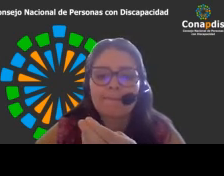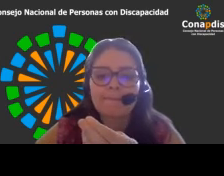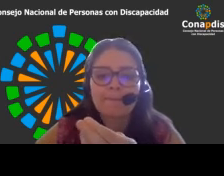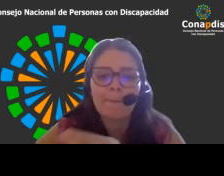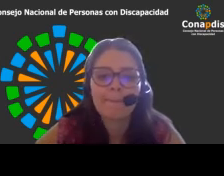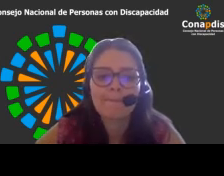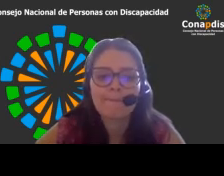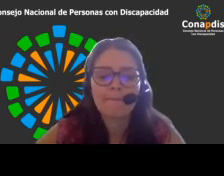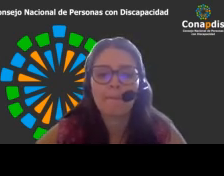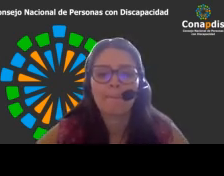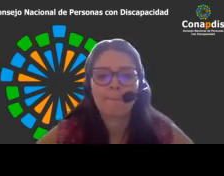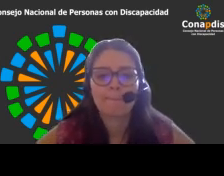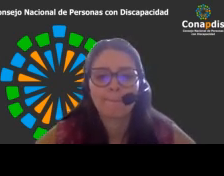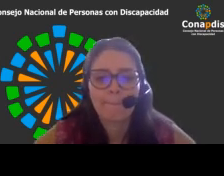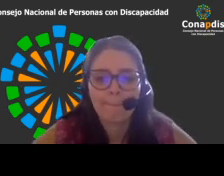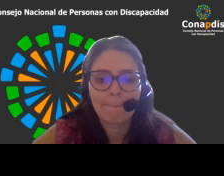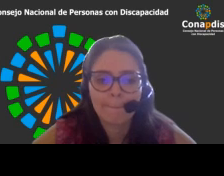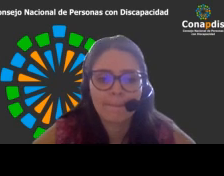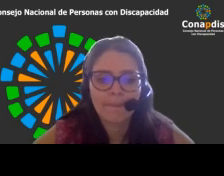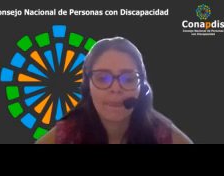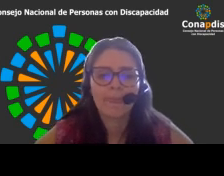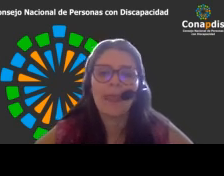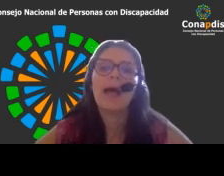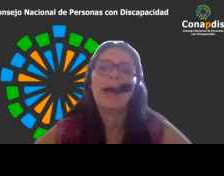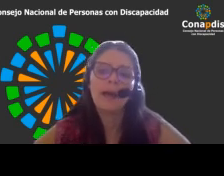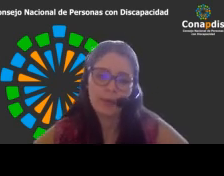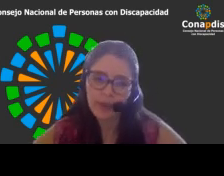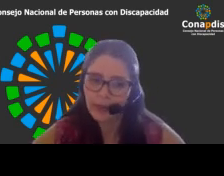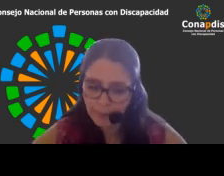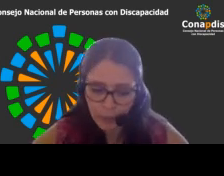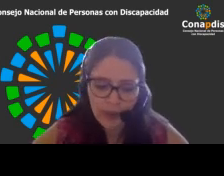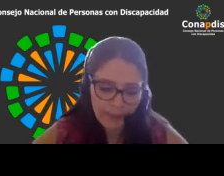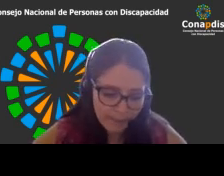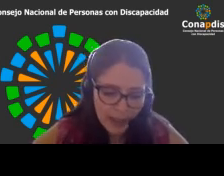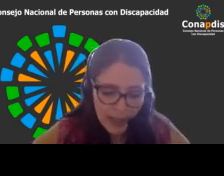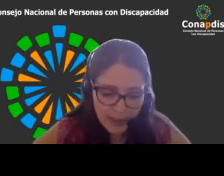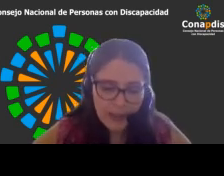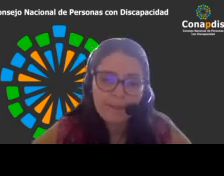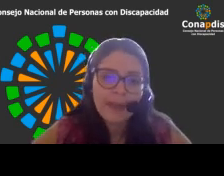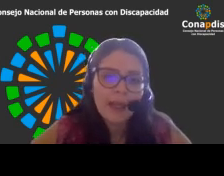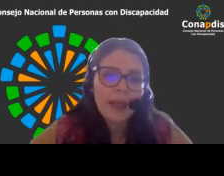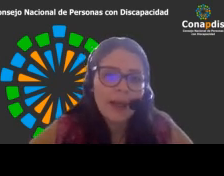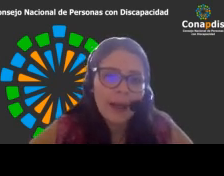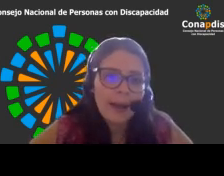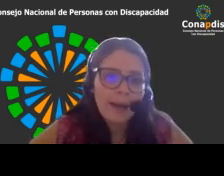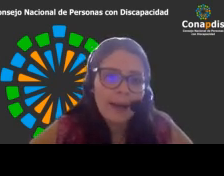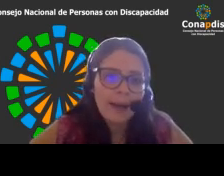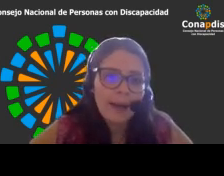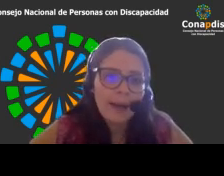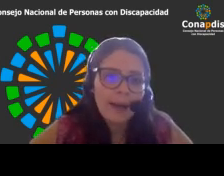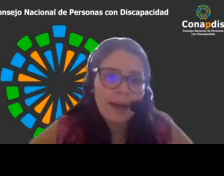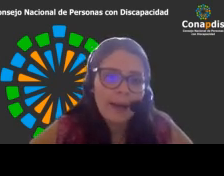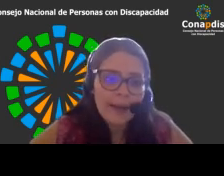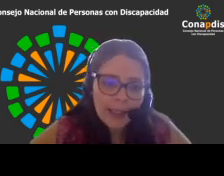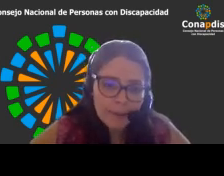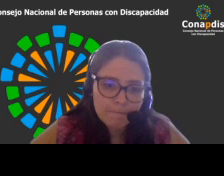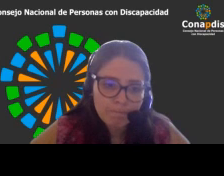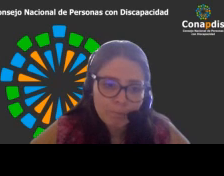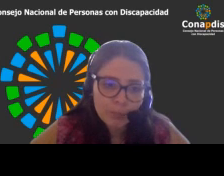para cumplir con la ley de plazas vacantes Ah okay okay Sí ahí